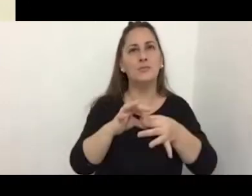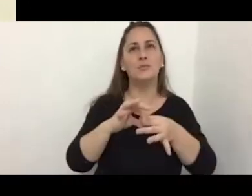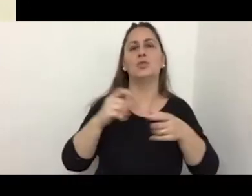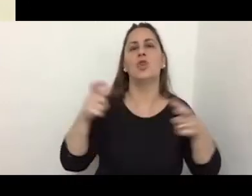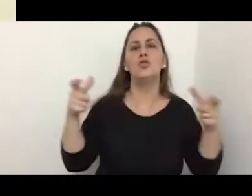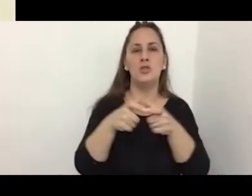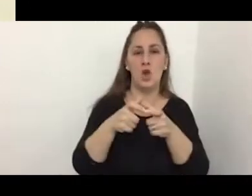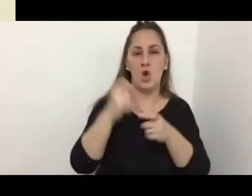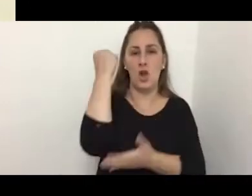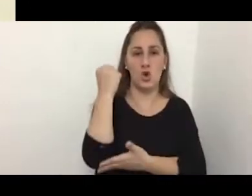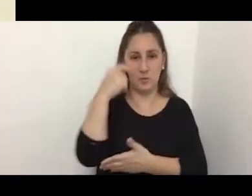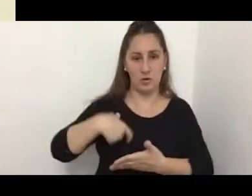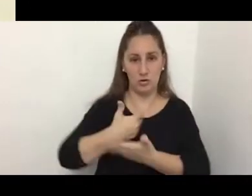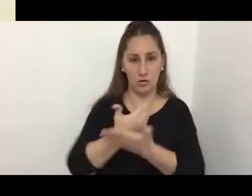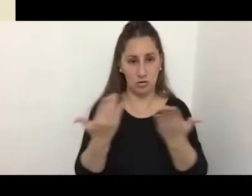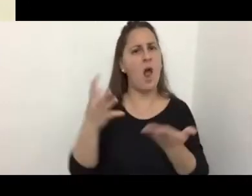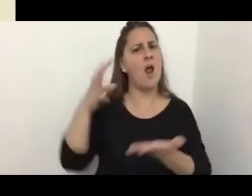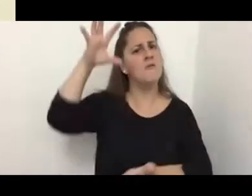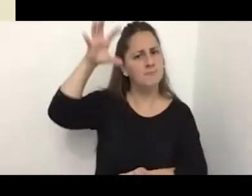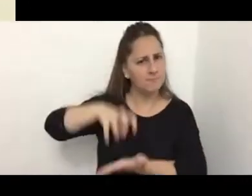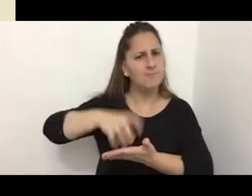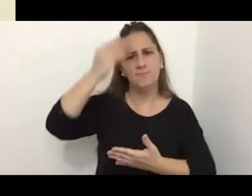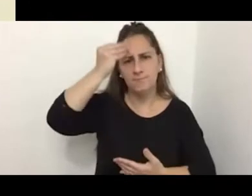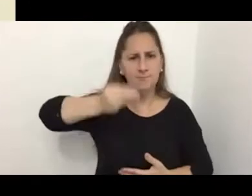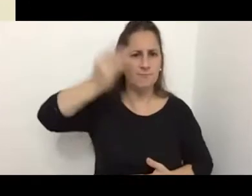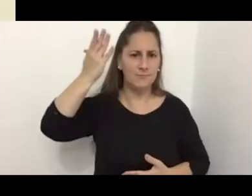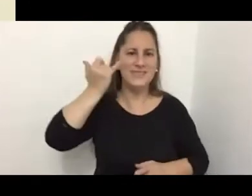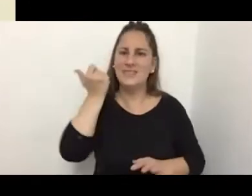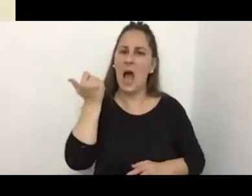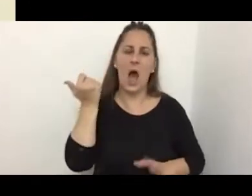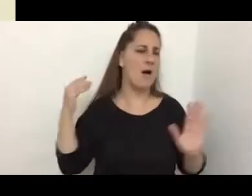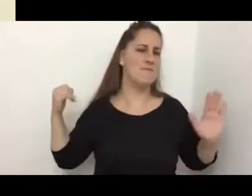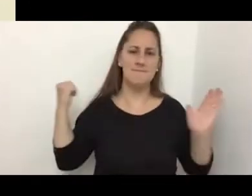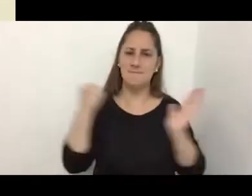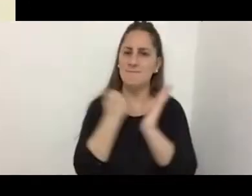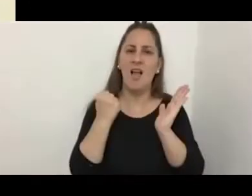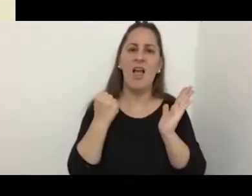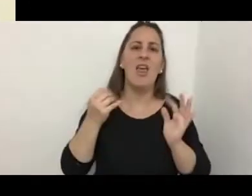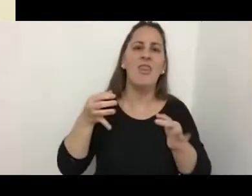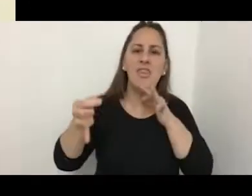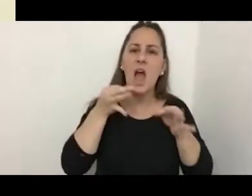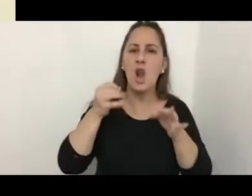Social, institucionalizado, que es cuando se institucionaliza el diálogo social, o